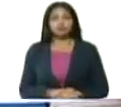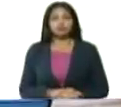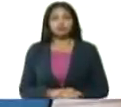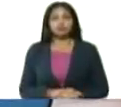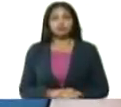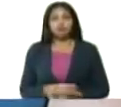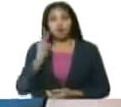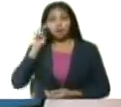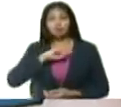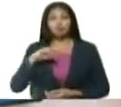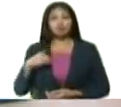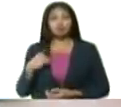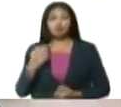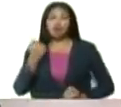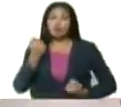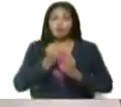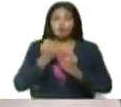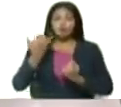esta cooperación